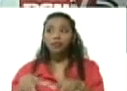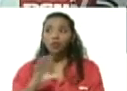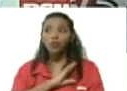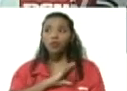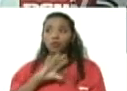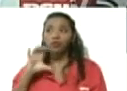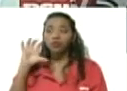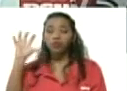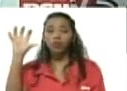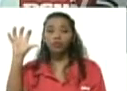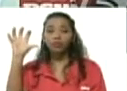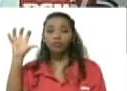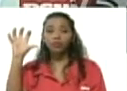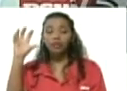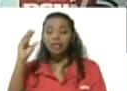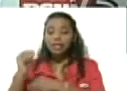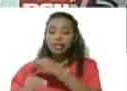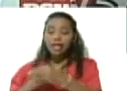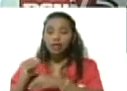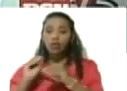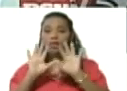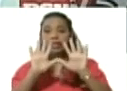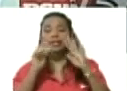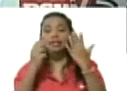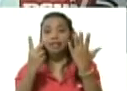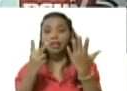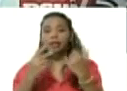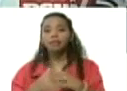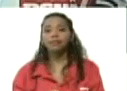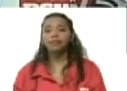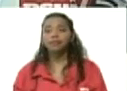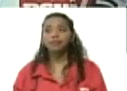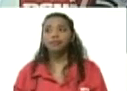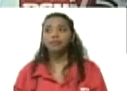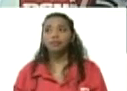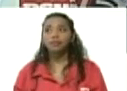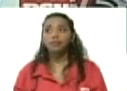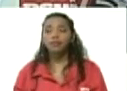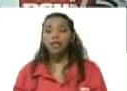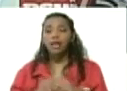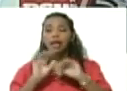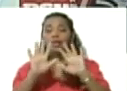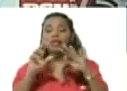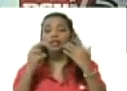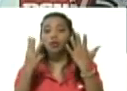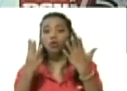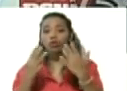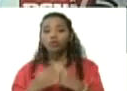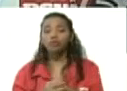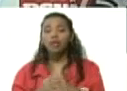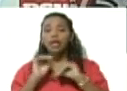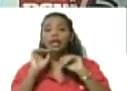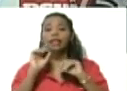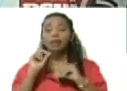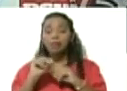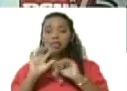soberanísimo. Se hizo el 17 y 18 y